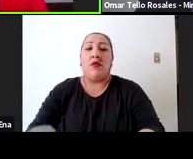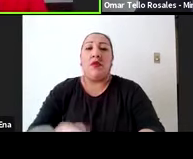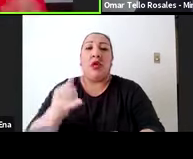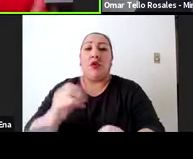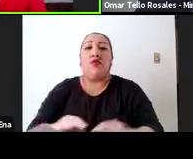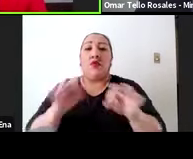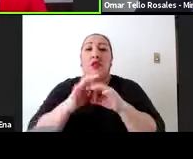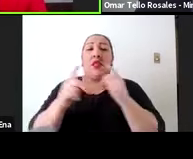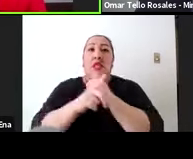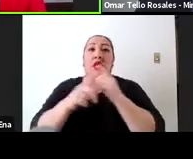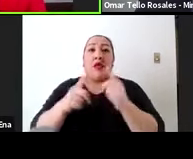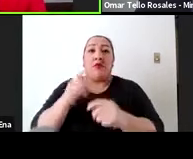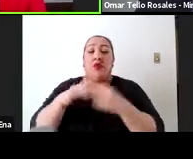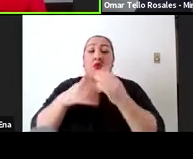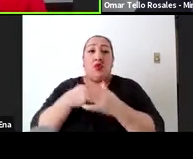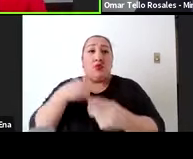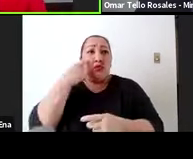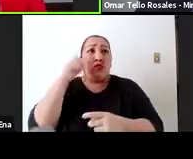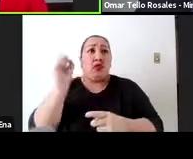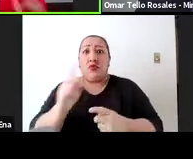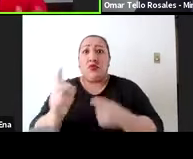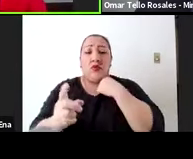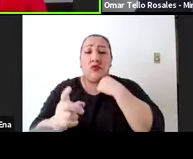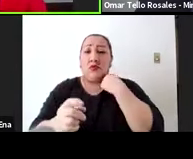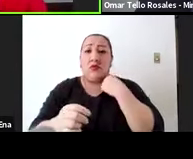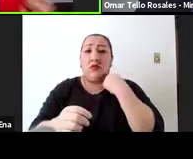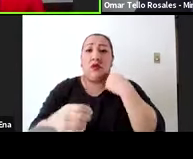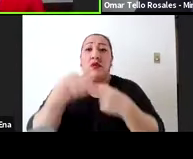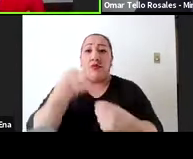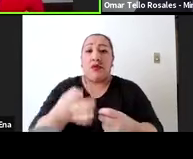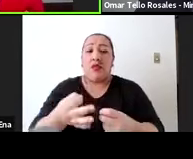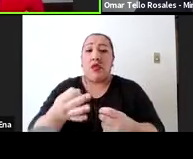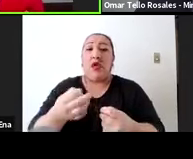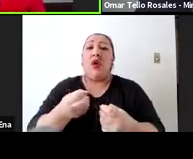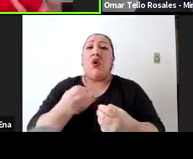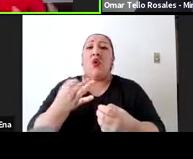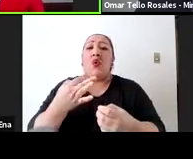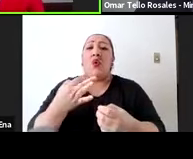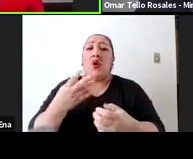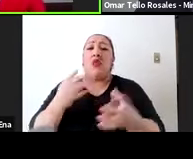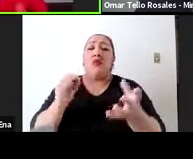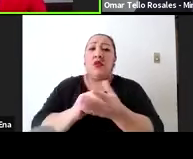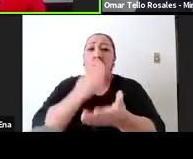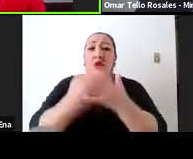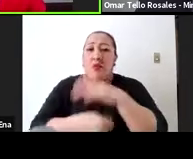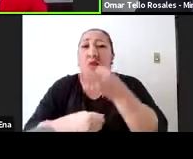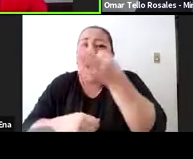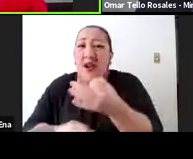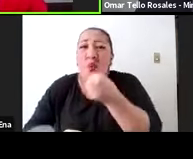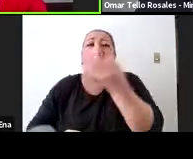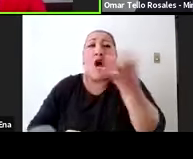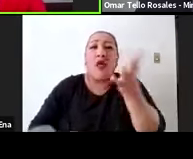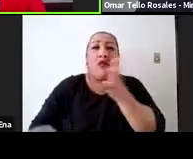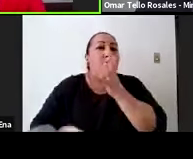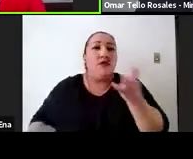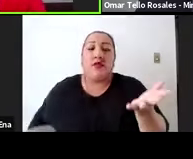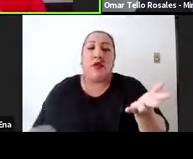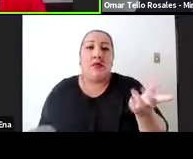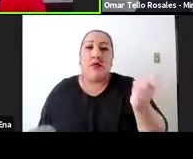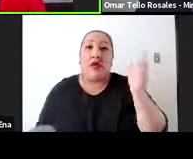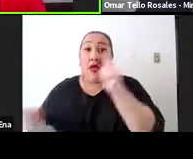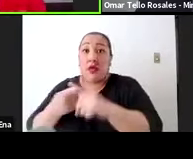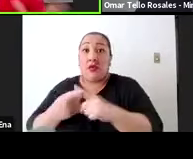la fecha desconocemos a ciencia cierta cuántos casos de corrupción realmente se presentan a la fecha en